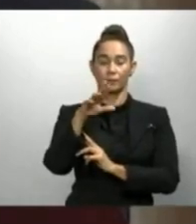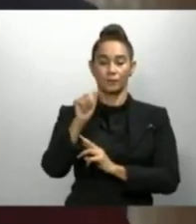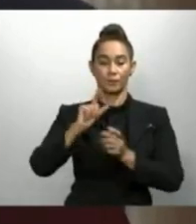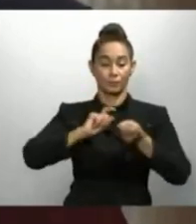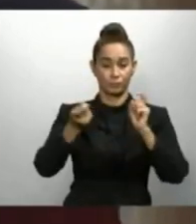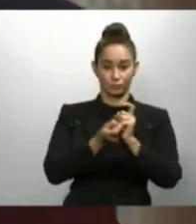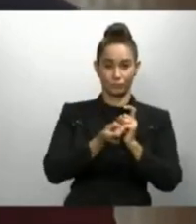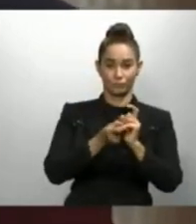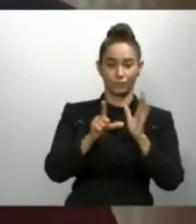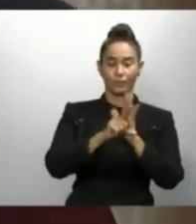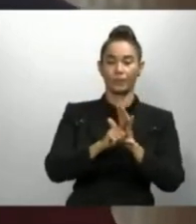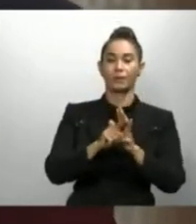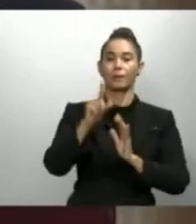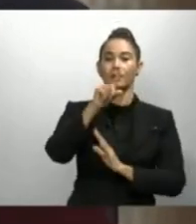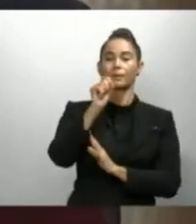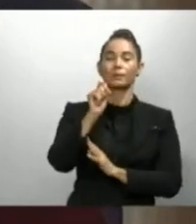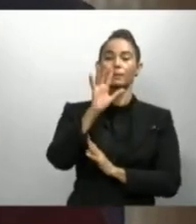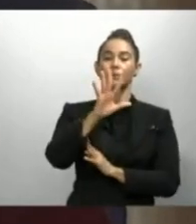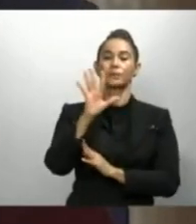modificaciones, la Ley